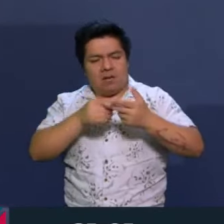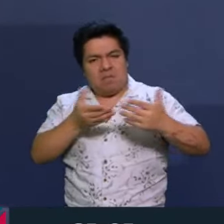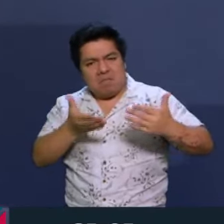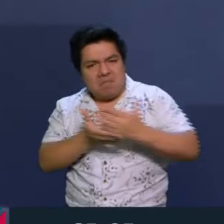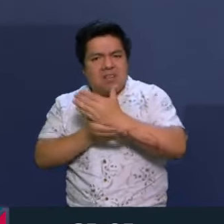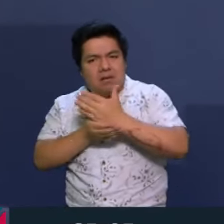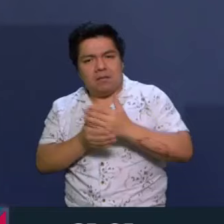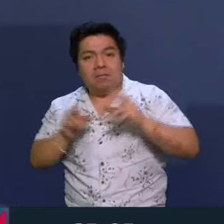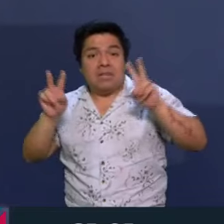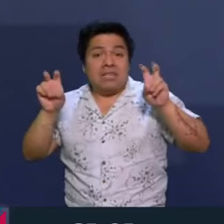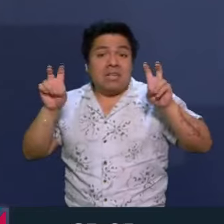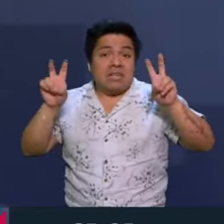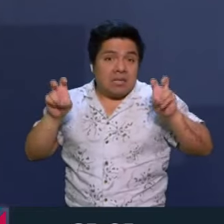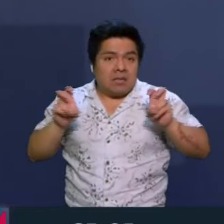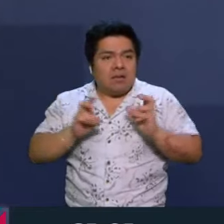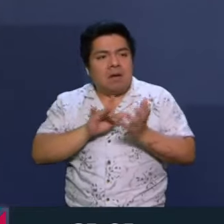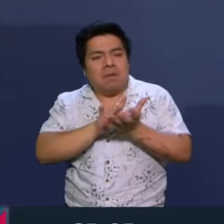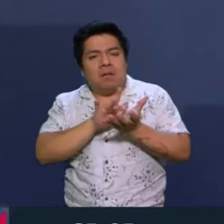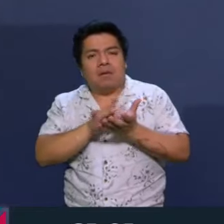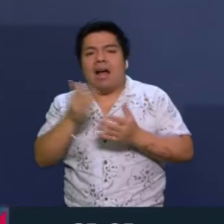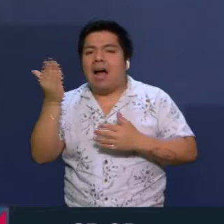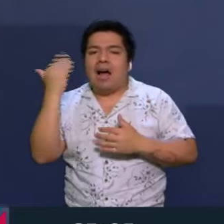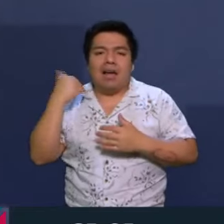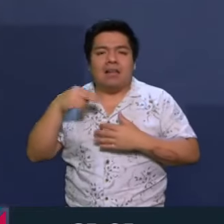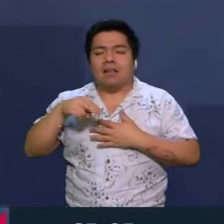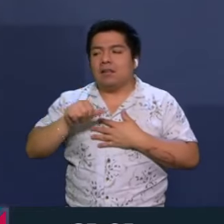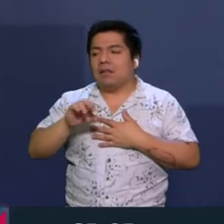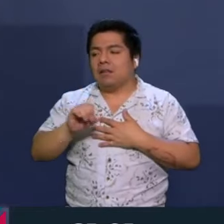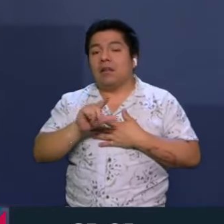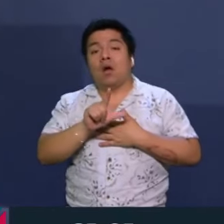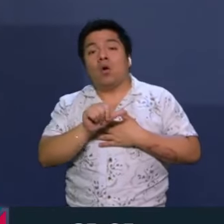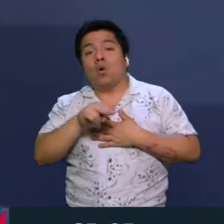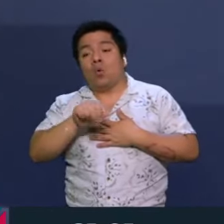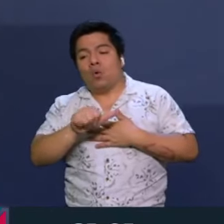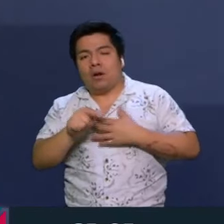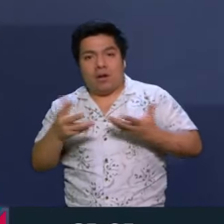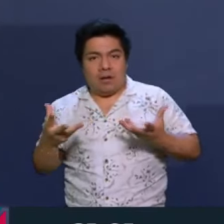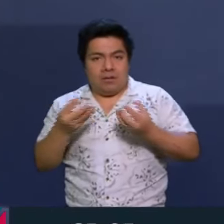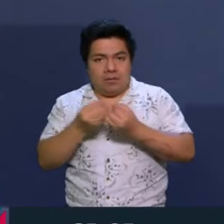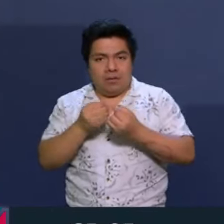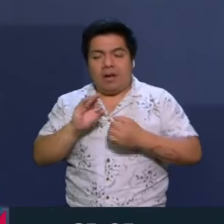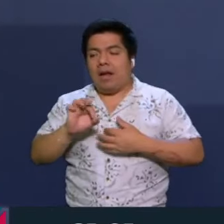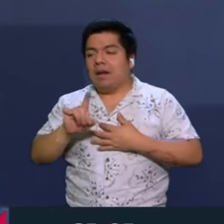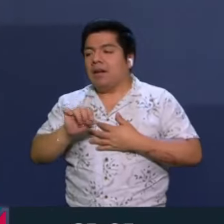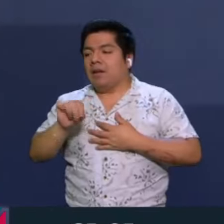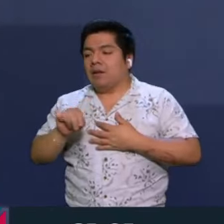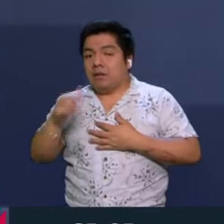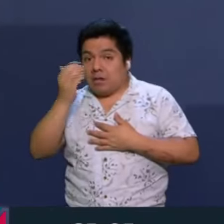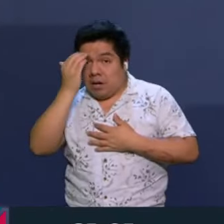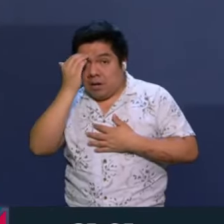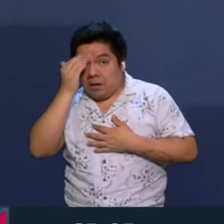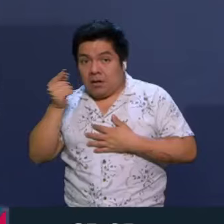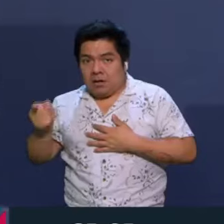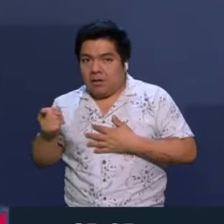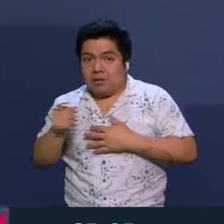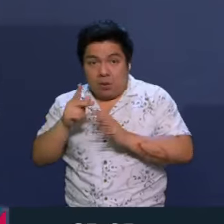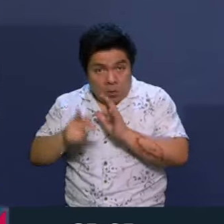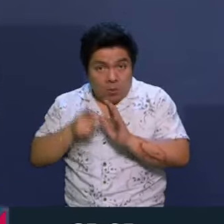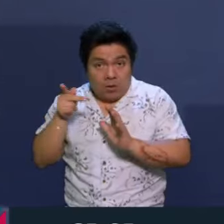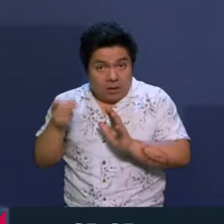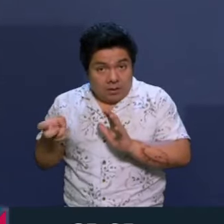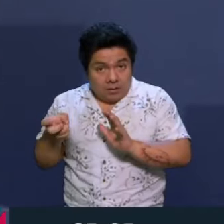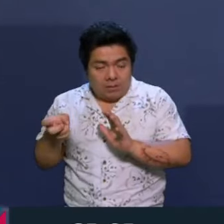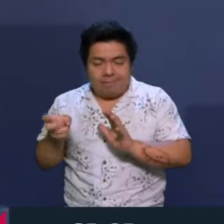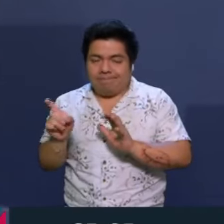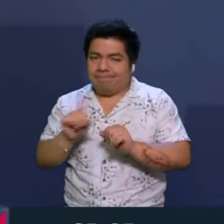disfrazado de colaboración ya lo vivimos con el narcotraficante Genaro García Luna y su colaborador Felipe Calderón Y a eso no podemos volver